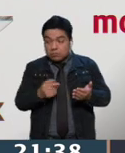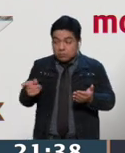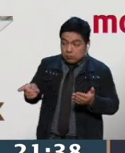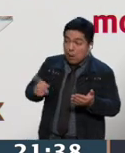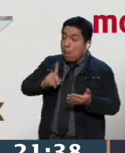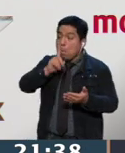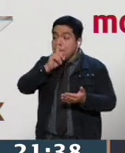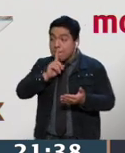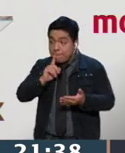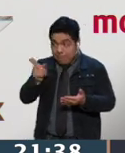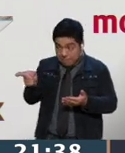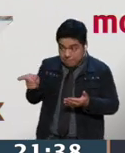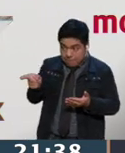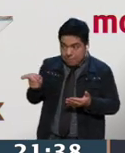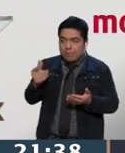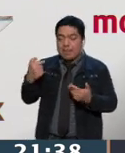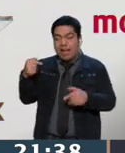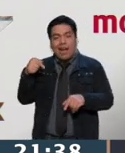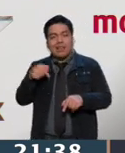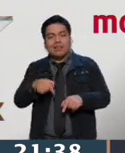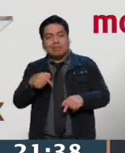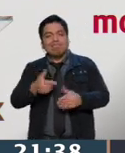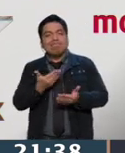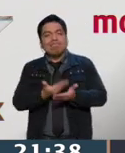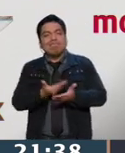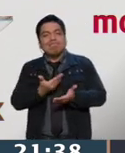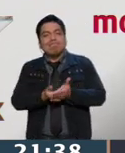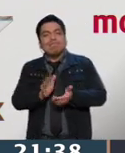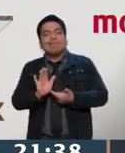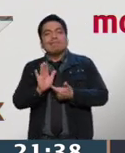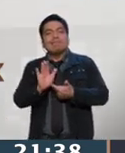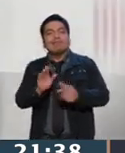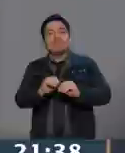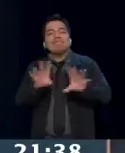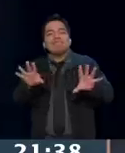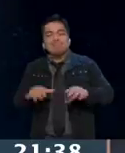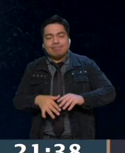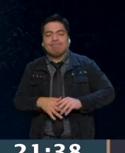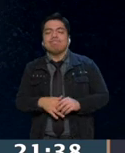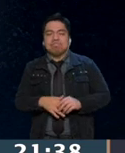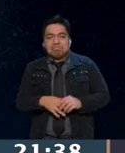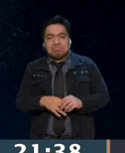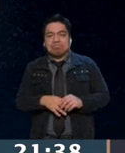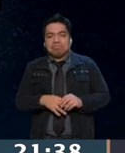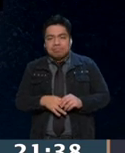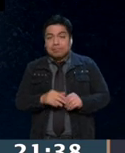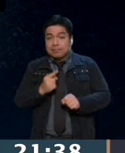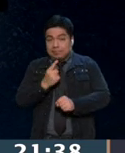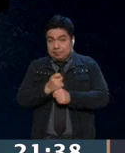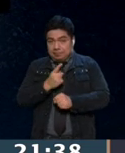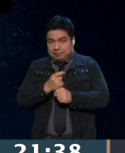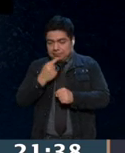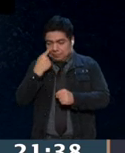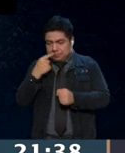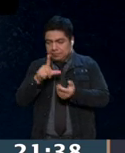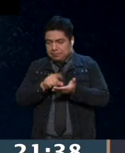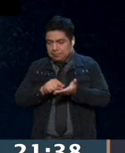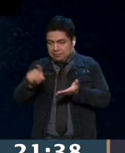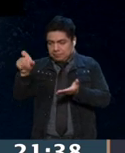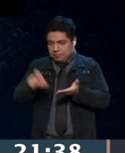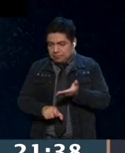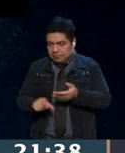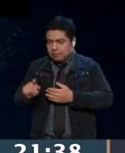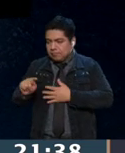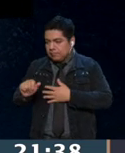mentira, aquí lo vamos a develar. En primer lugar, presentó un tuit que Taboada